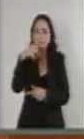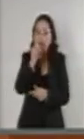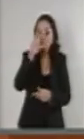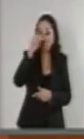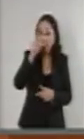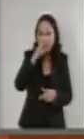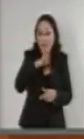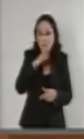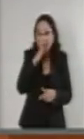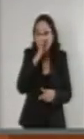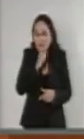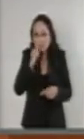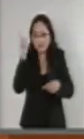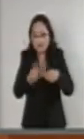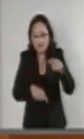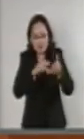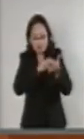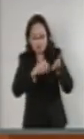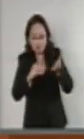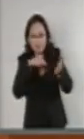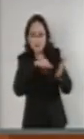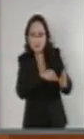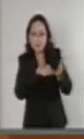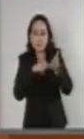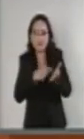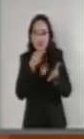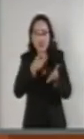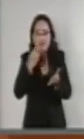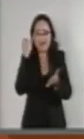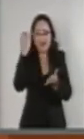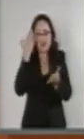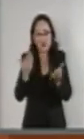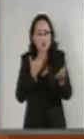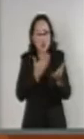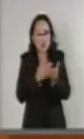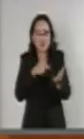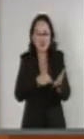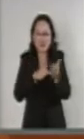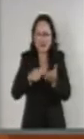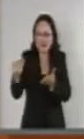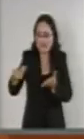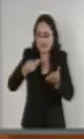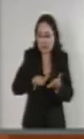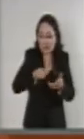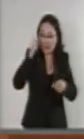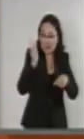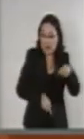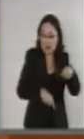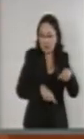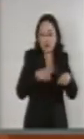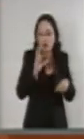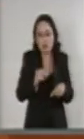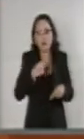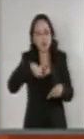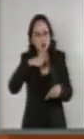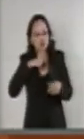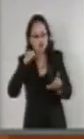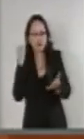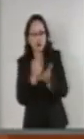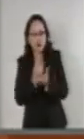como viene en la intención de la proponente, sino lo aprobamos con